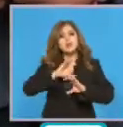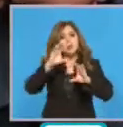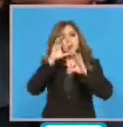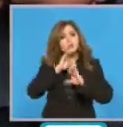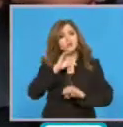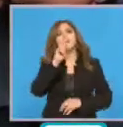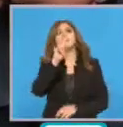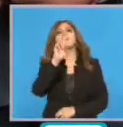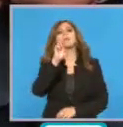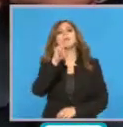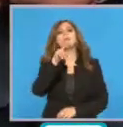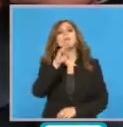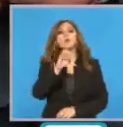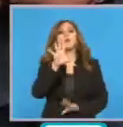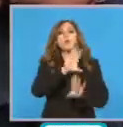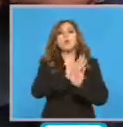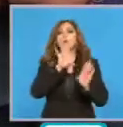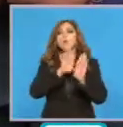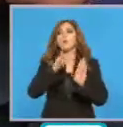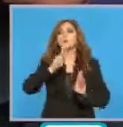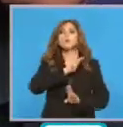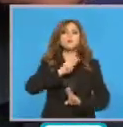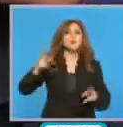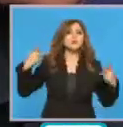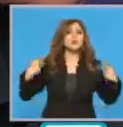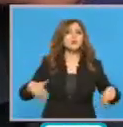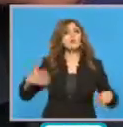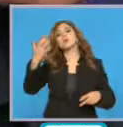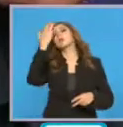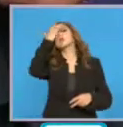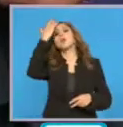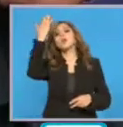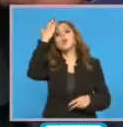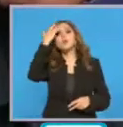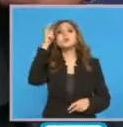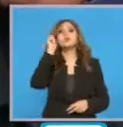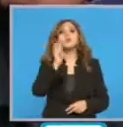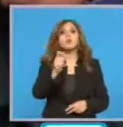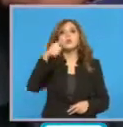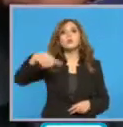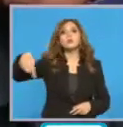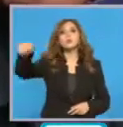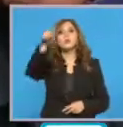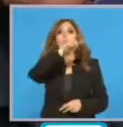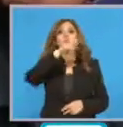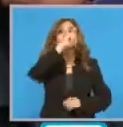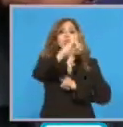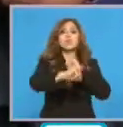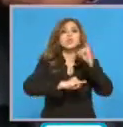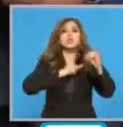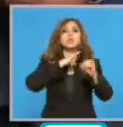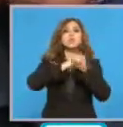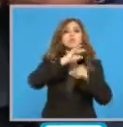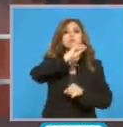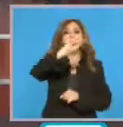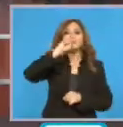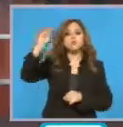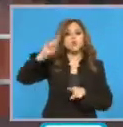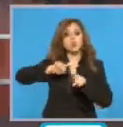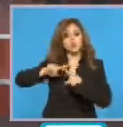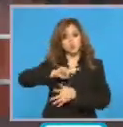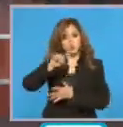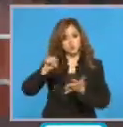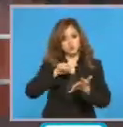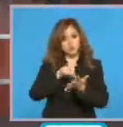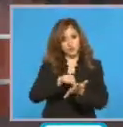estandarte de la agrupación porque de verdad que les dio muchísima fama a nivel internacional. Claro que sí. Y fíjate,